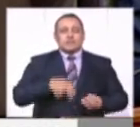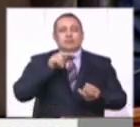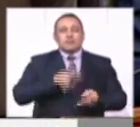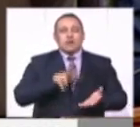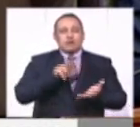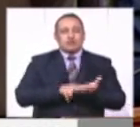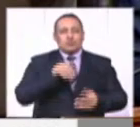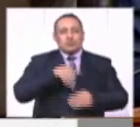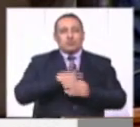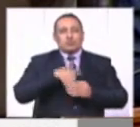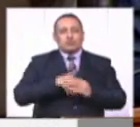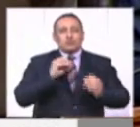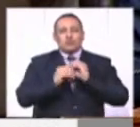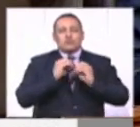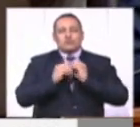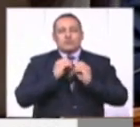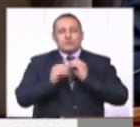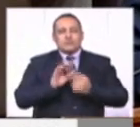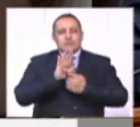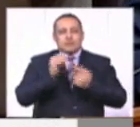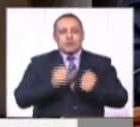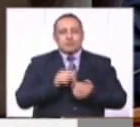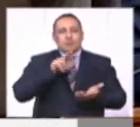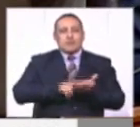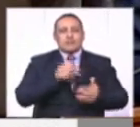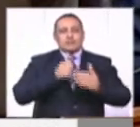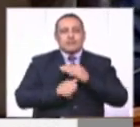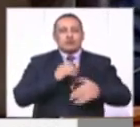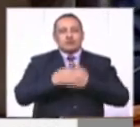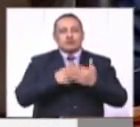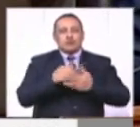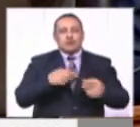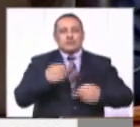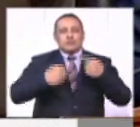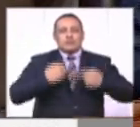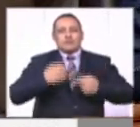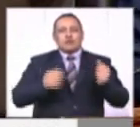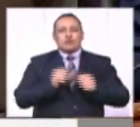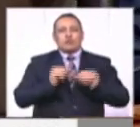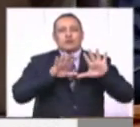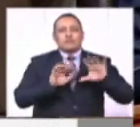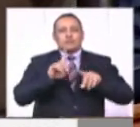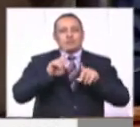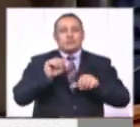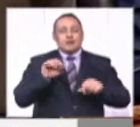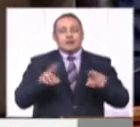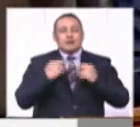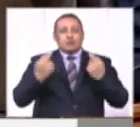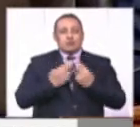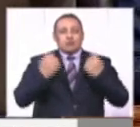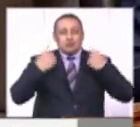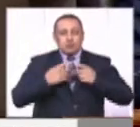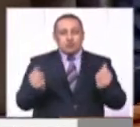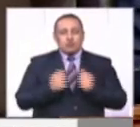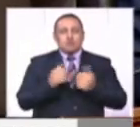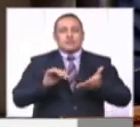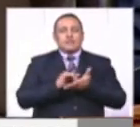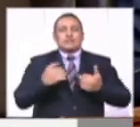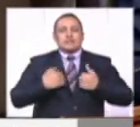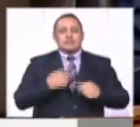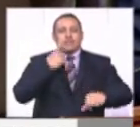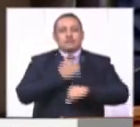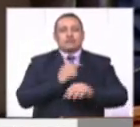mayoría con las modificaciones emitidas y aprobadas en el curso del debate en la decim primera sesión ordinaria de la subcomisión de acusaciones